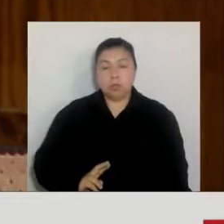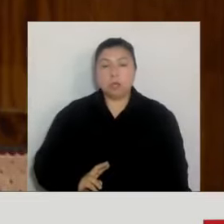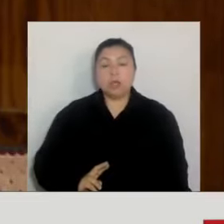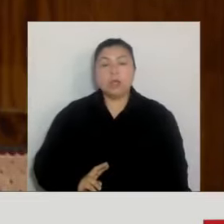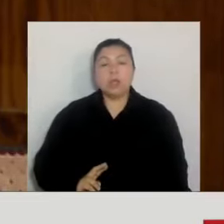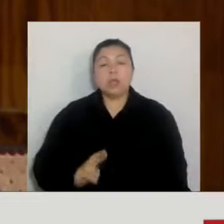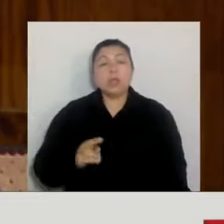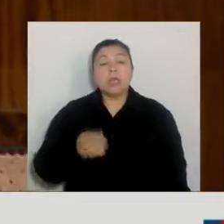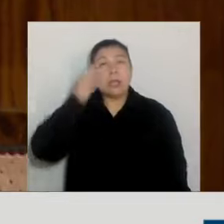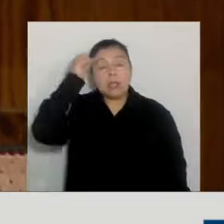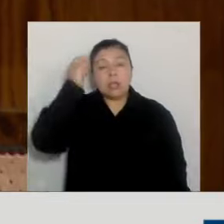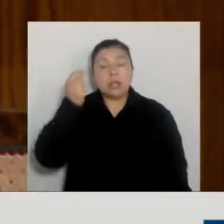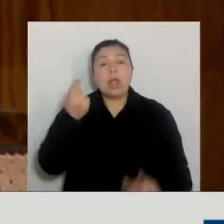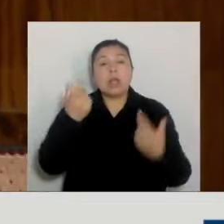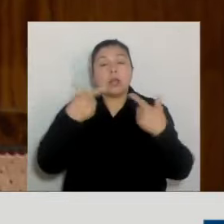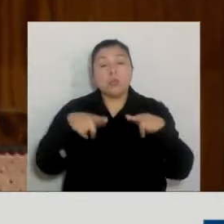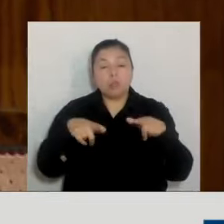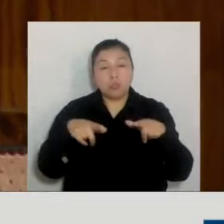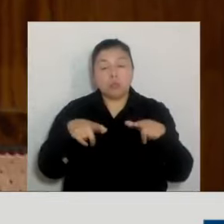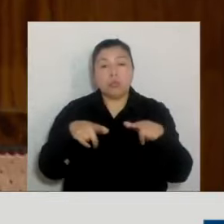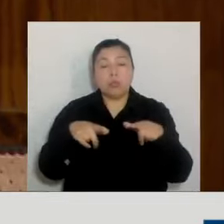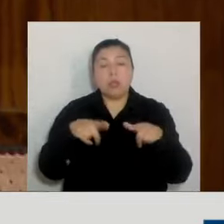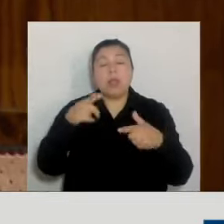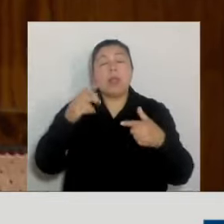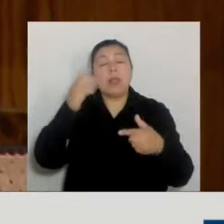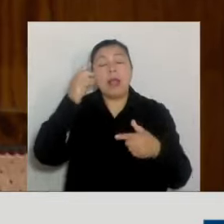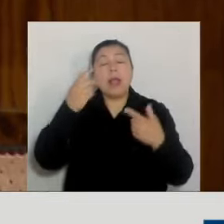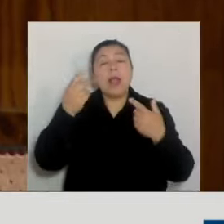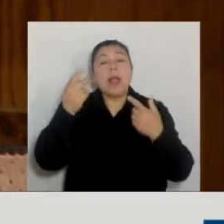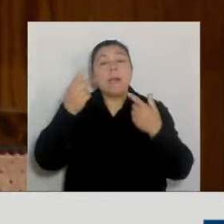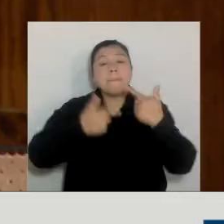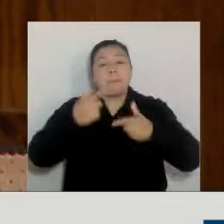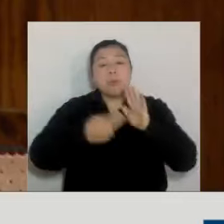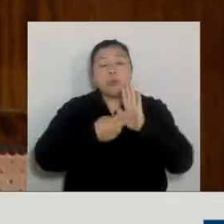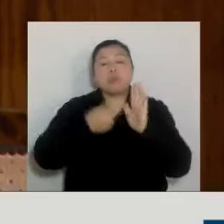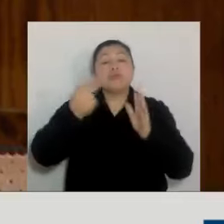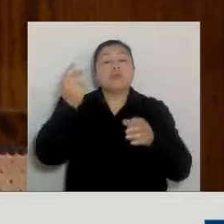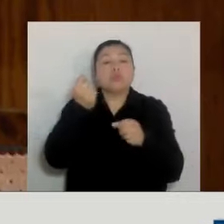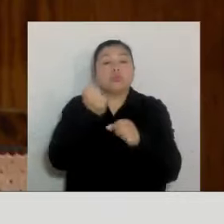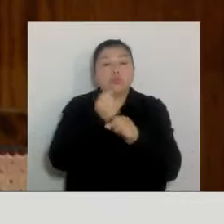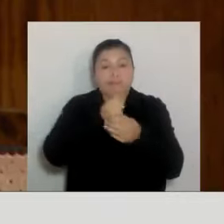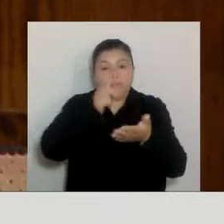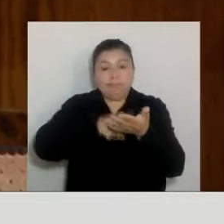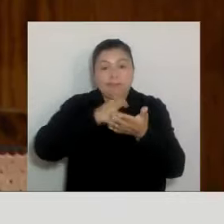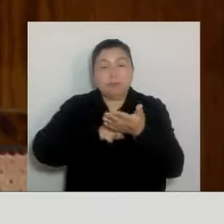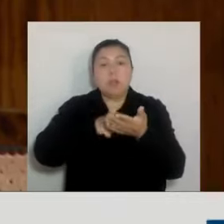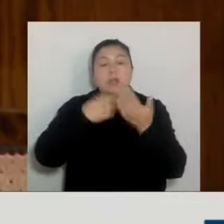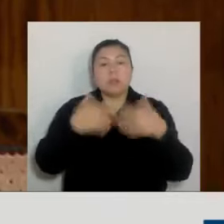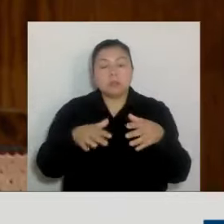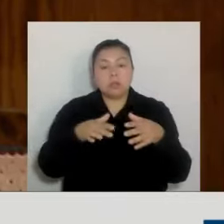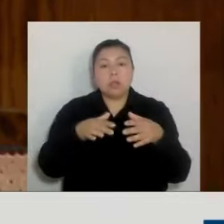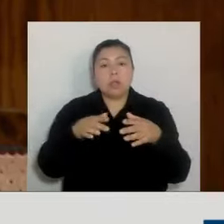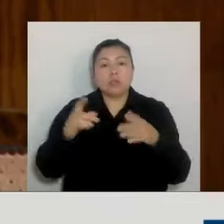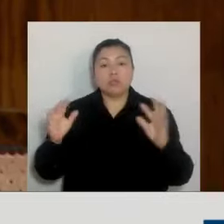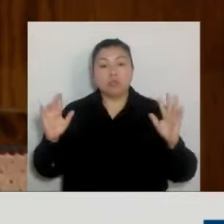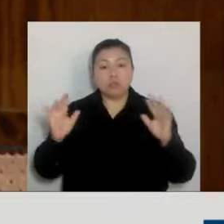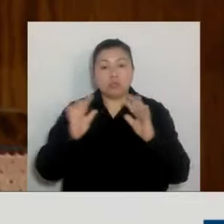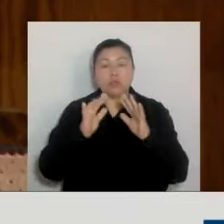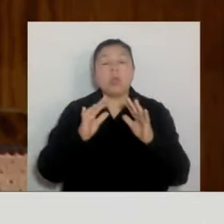crea la agencia para la calidad de las políticas públicas y la productividad concurrieron en representación del ejecutivo